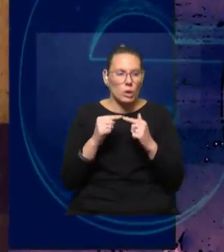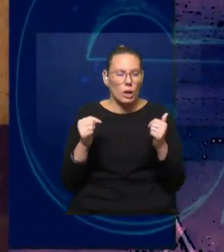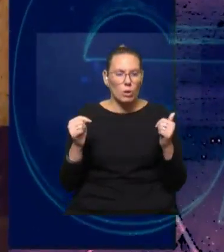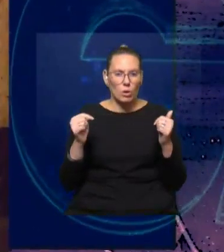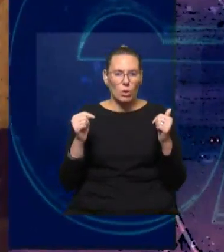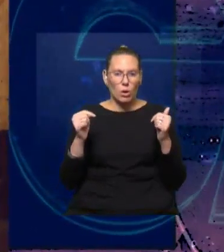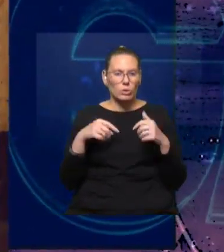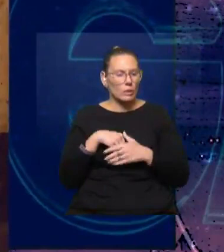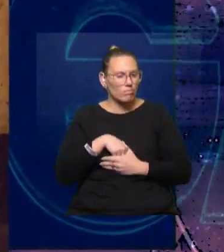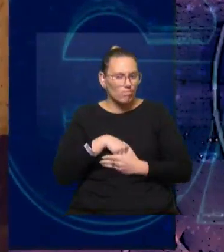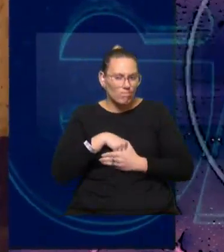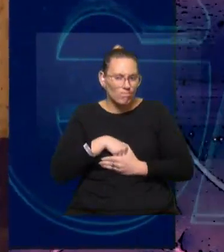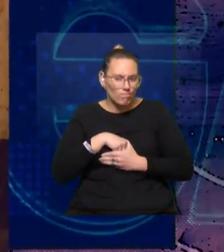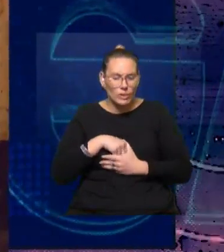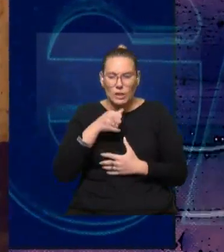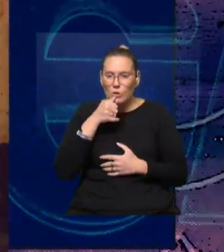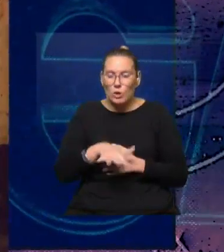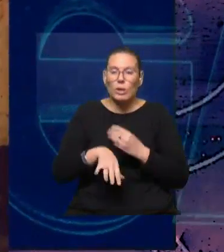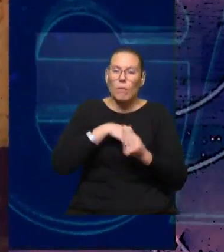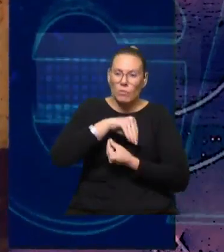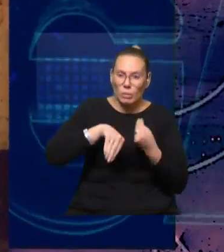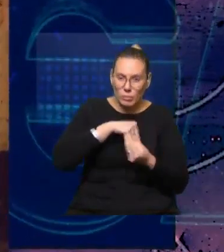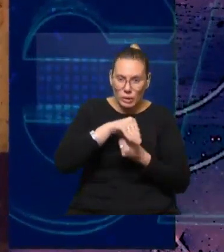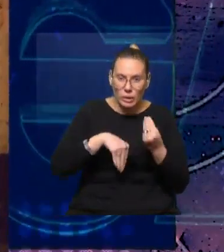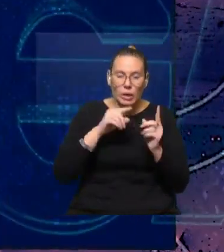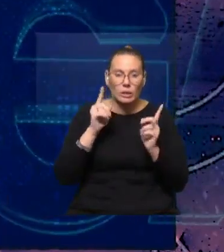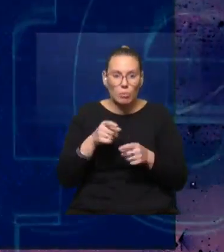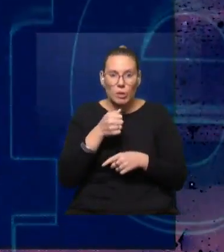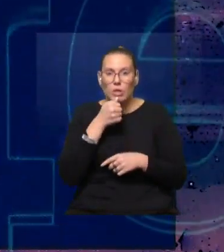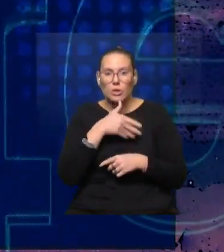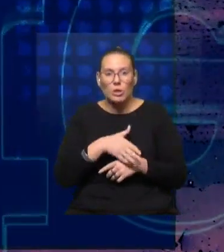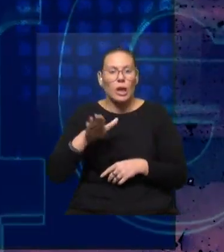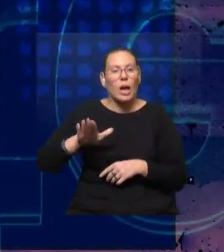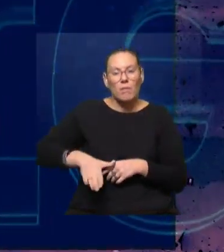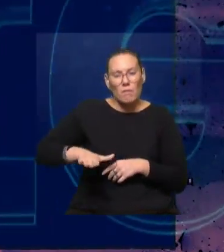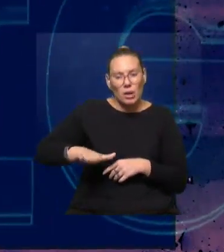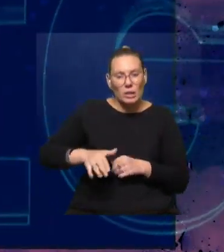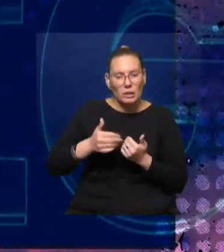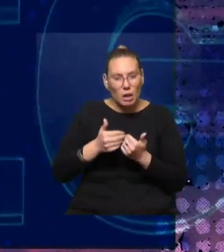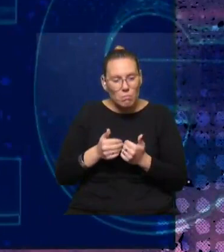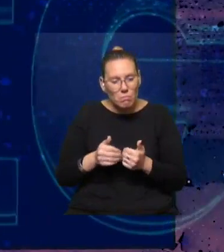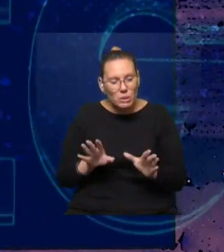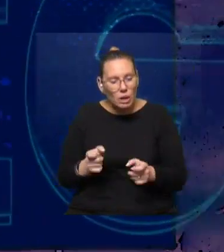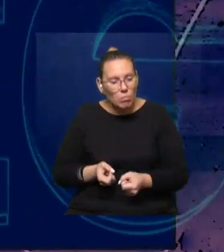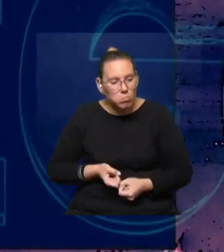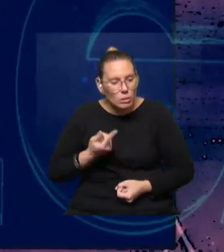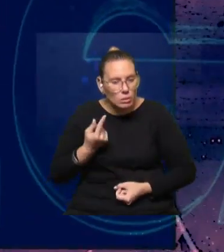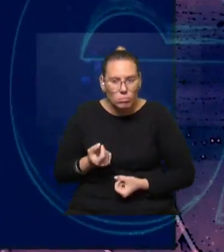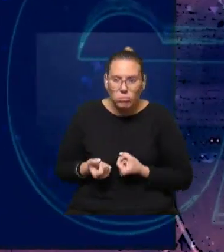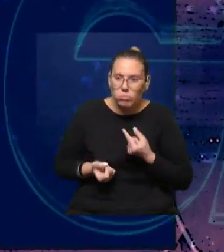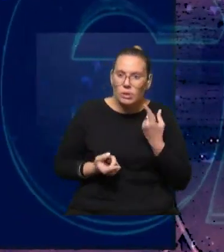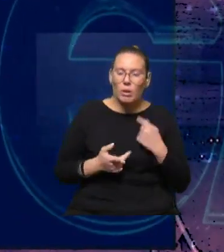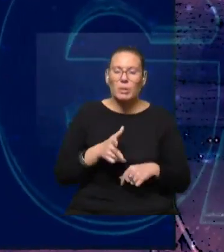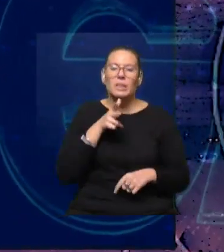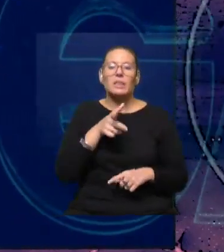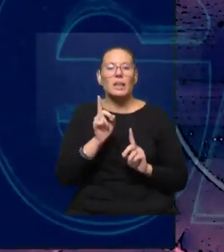muy guardadas en la historia de mi familia y en mi historia de la infancia empezaron a mis hijas un poco